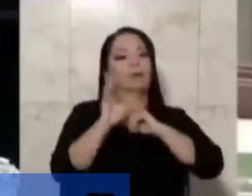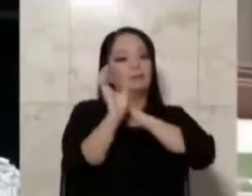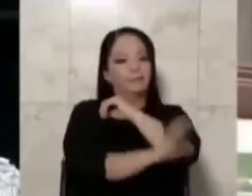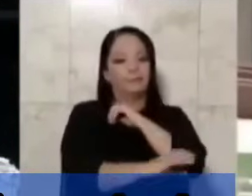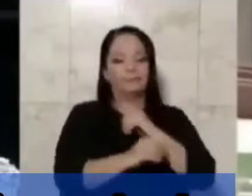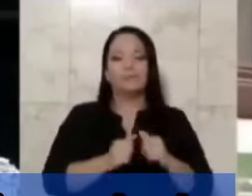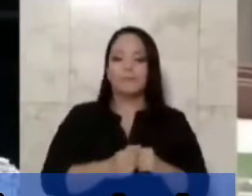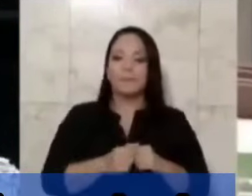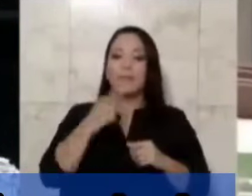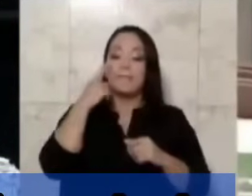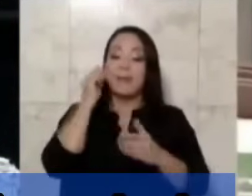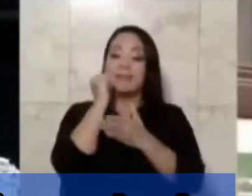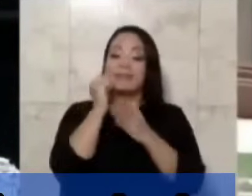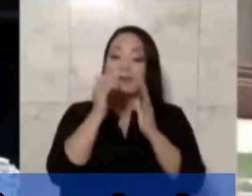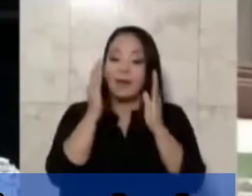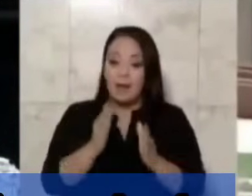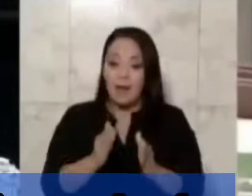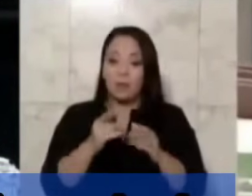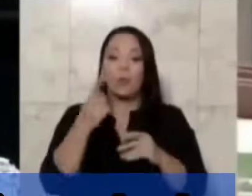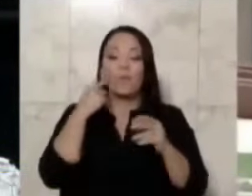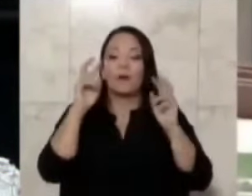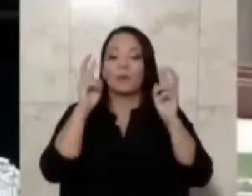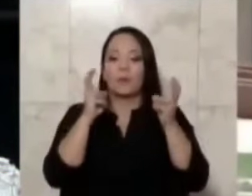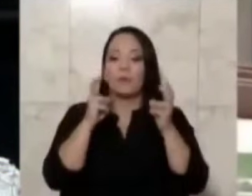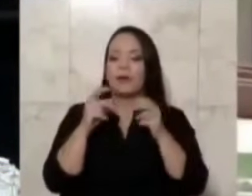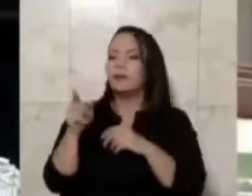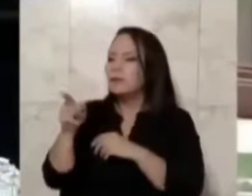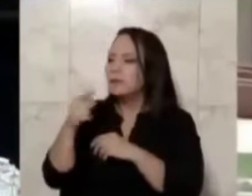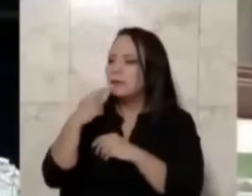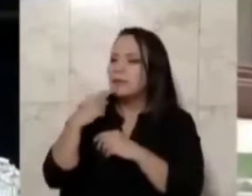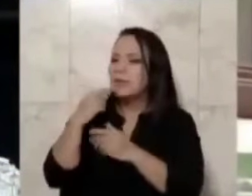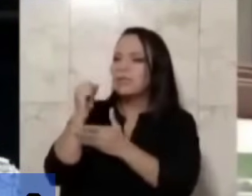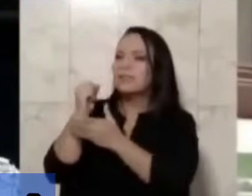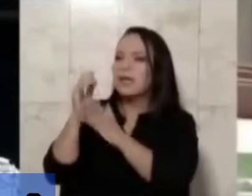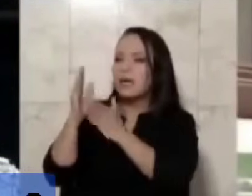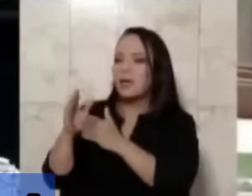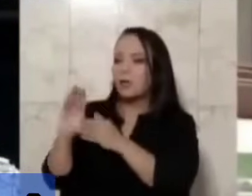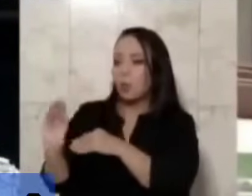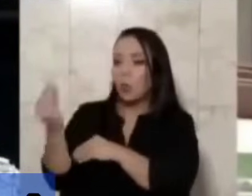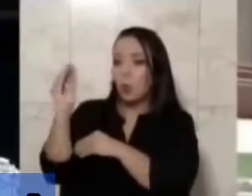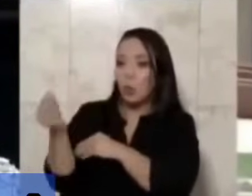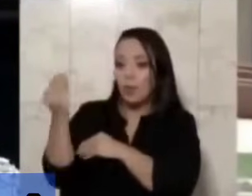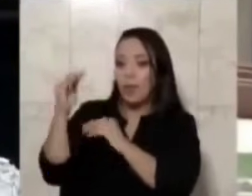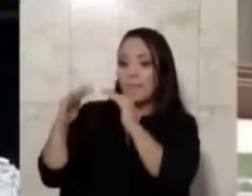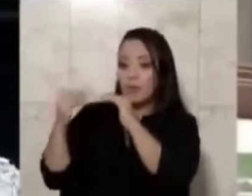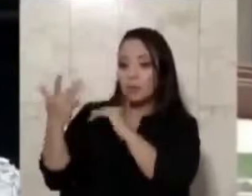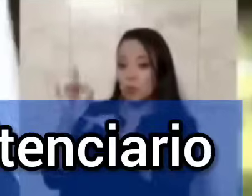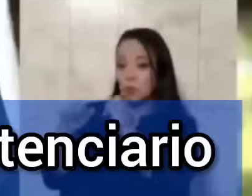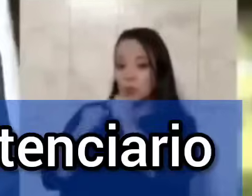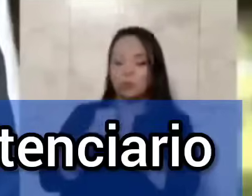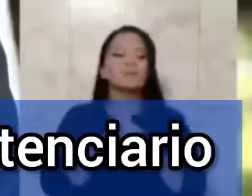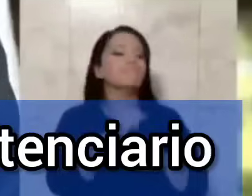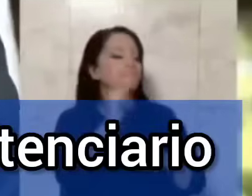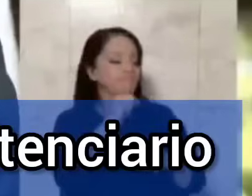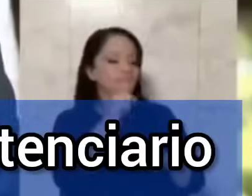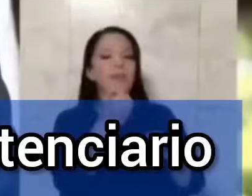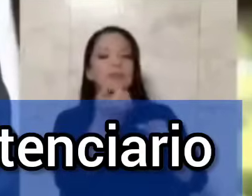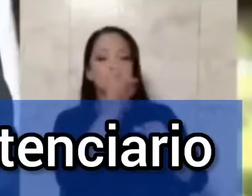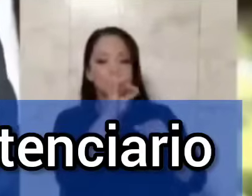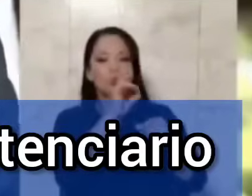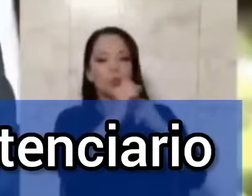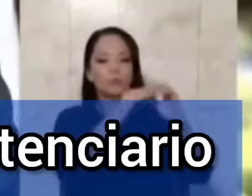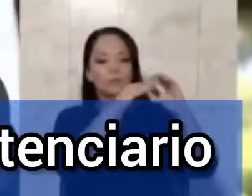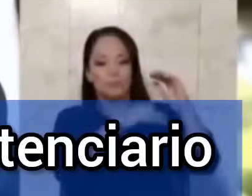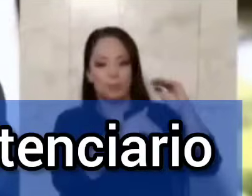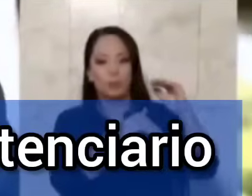nivel juvenil, para que haya un tratamiento penitenciario. Sicariato a nivel juvenil. Juvenil, de menores de edad, para que haya un